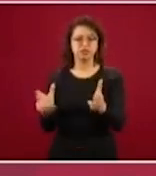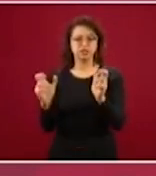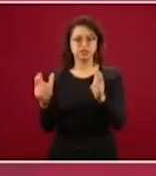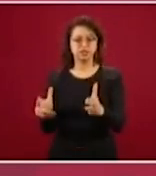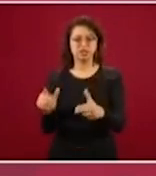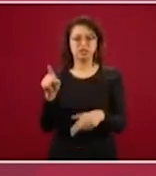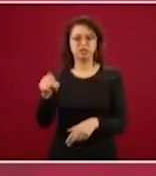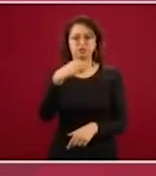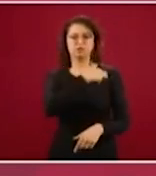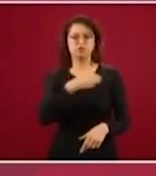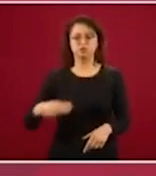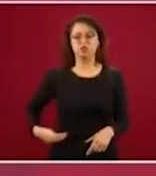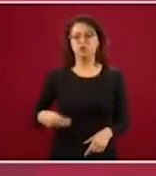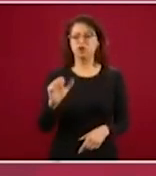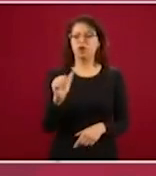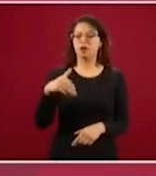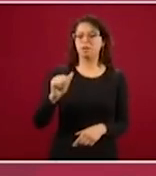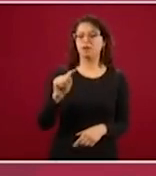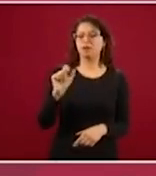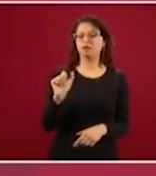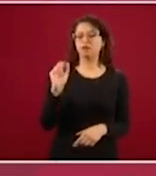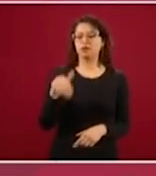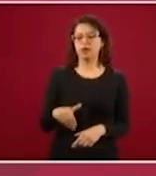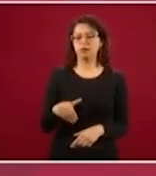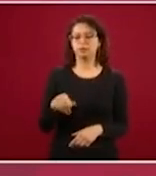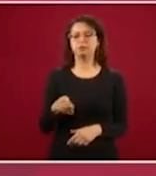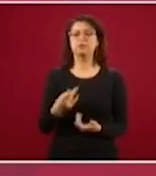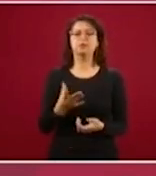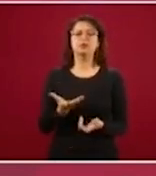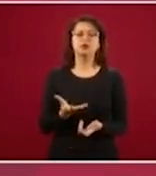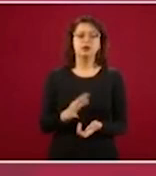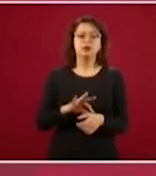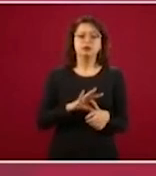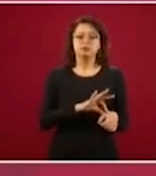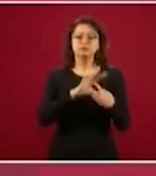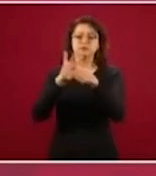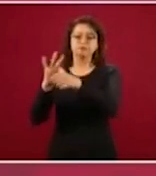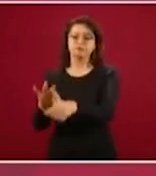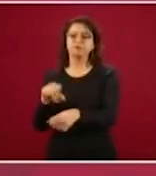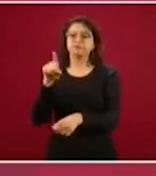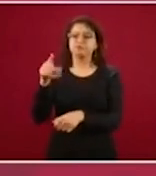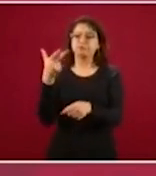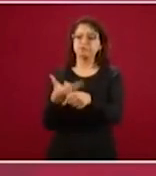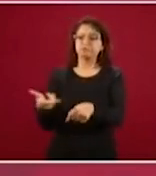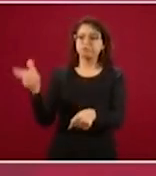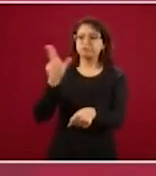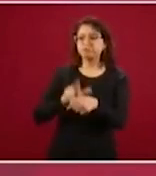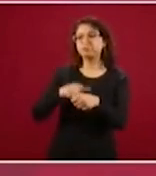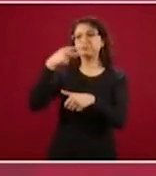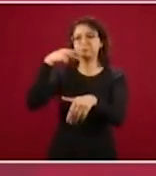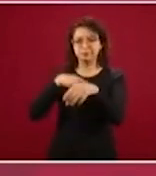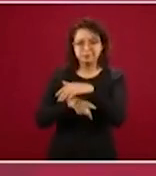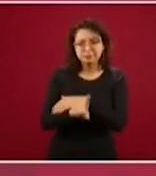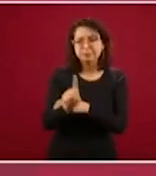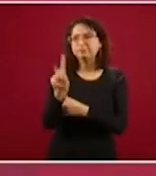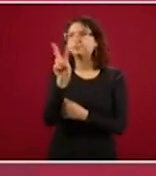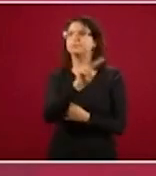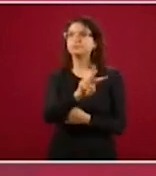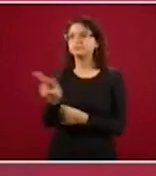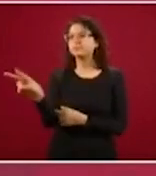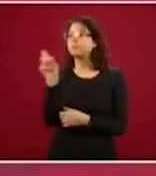municipio de Amatán, y nos llevaron a ver un hospital también